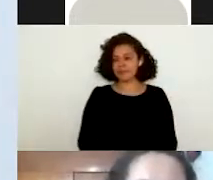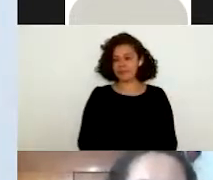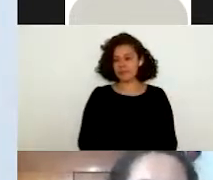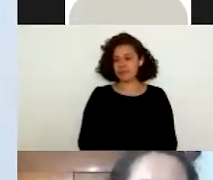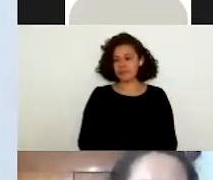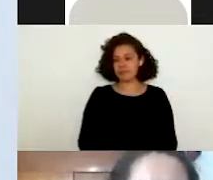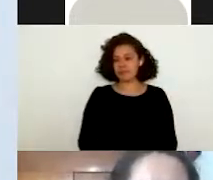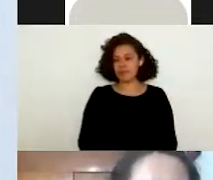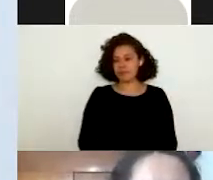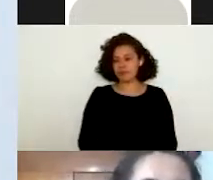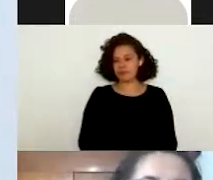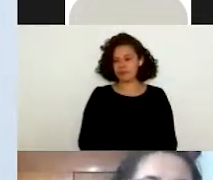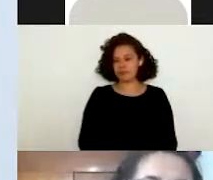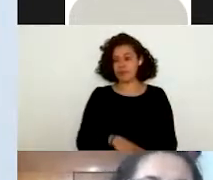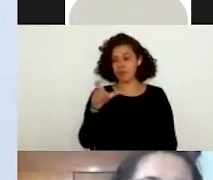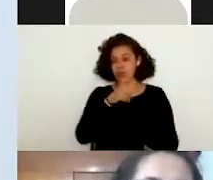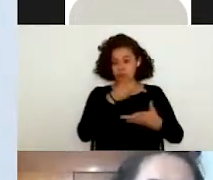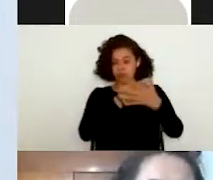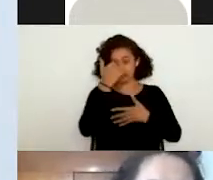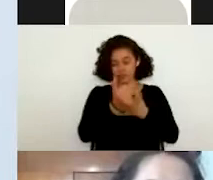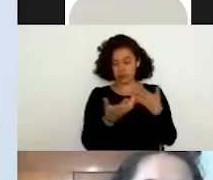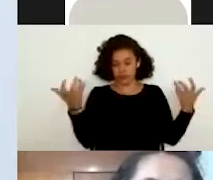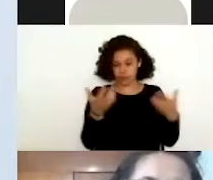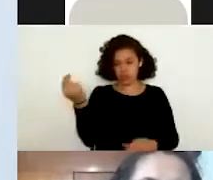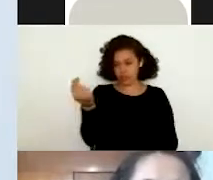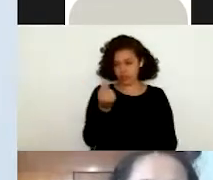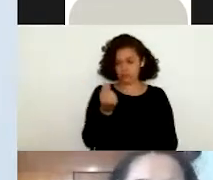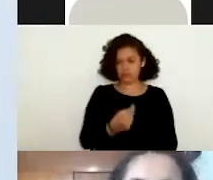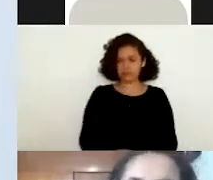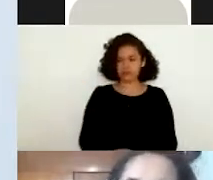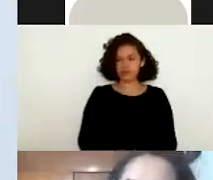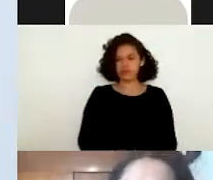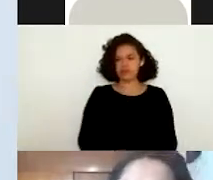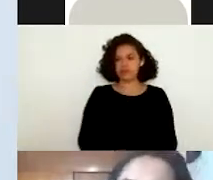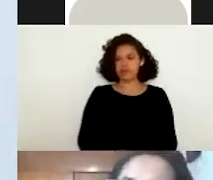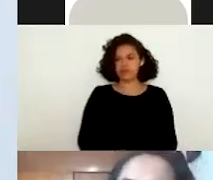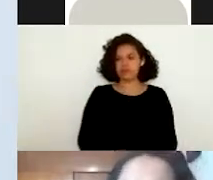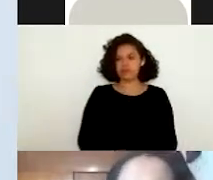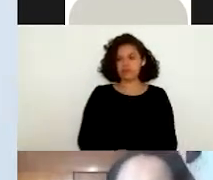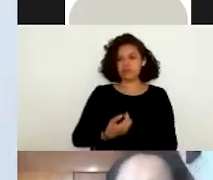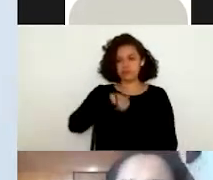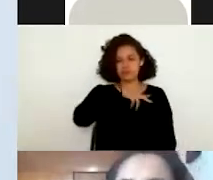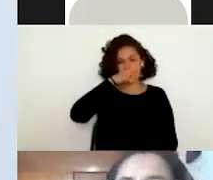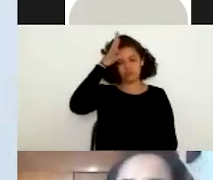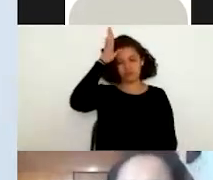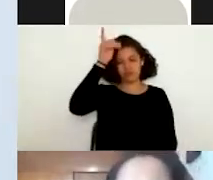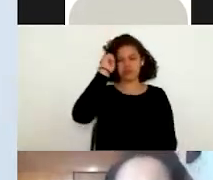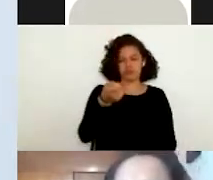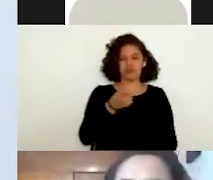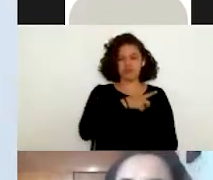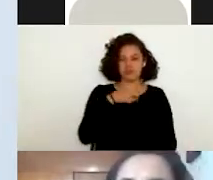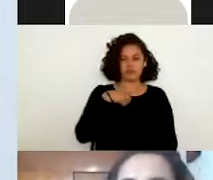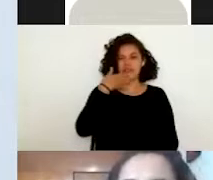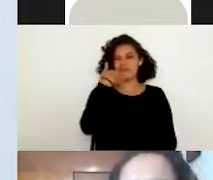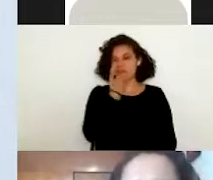piden hacer un proyecto social, vamos a encontrarnos mucho con estos conceptos de que nos piden que sea coherente,